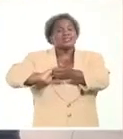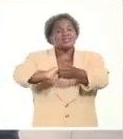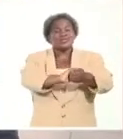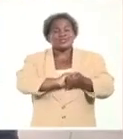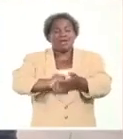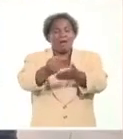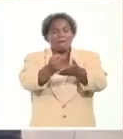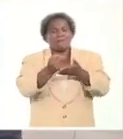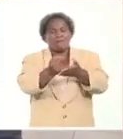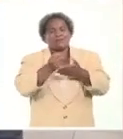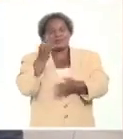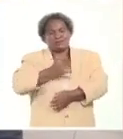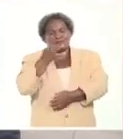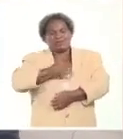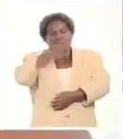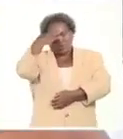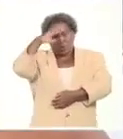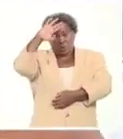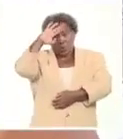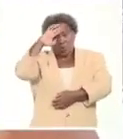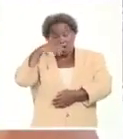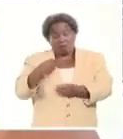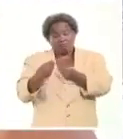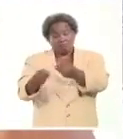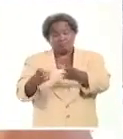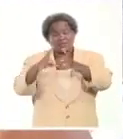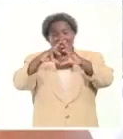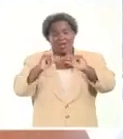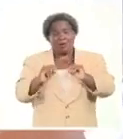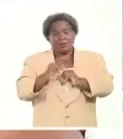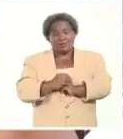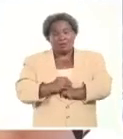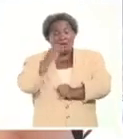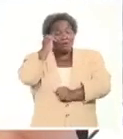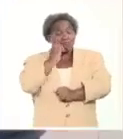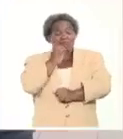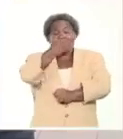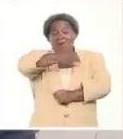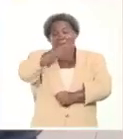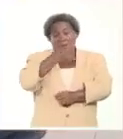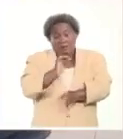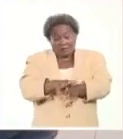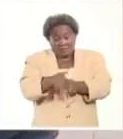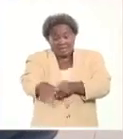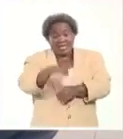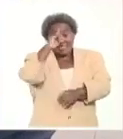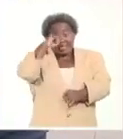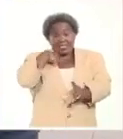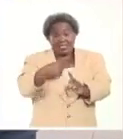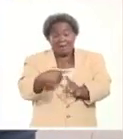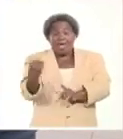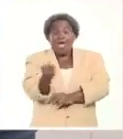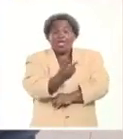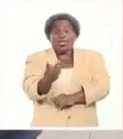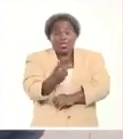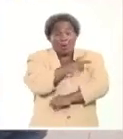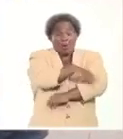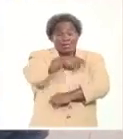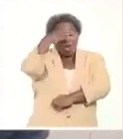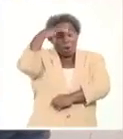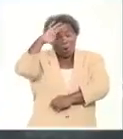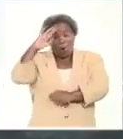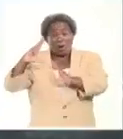apoyo que siempre Cuba le ha dado a este país. Marrero Cruz precisó que a partir de septiembre ambas naciones iniciarán un proceso